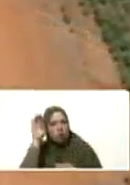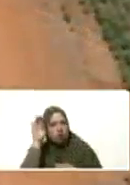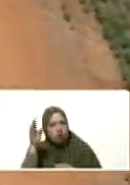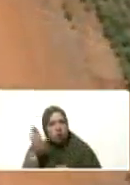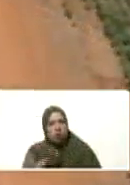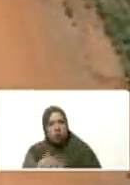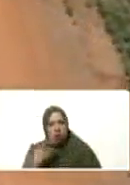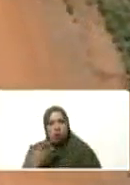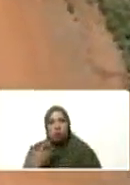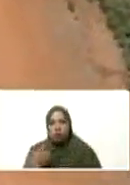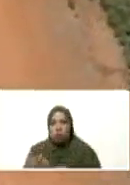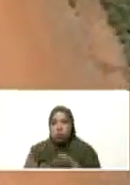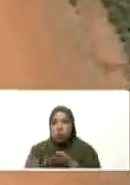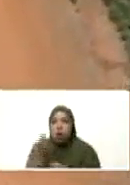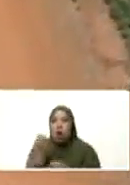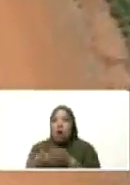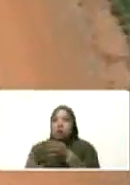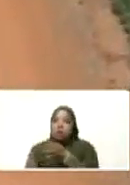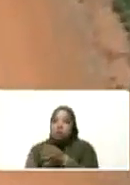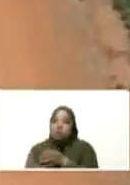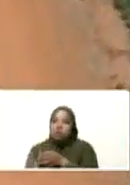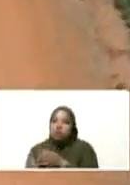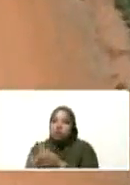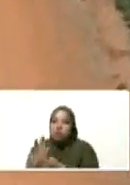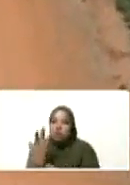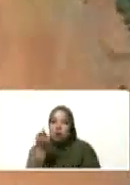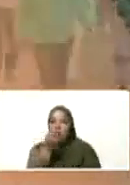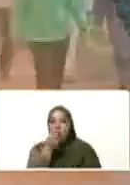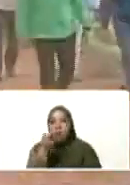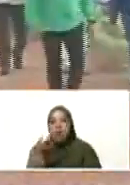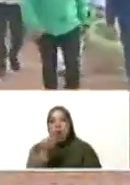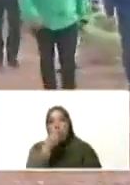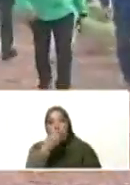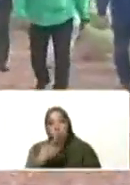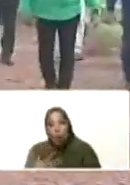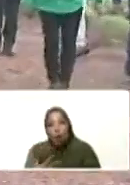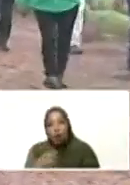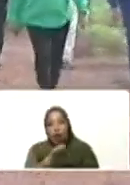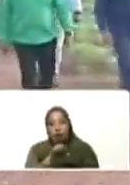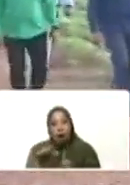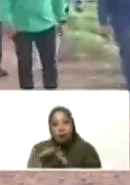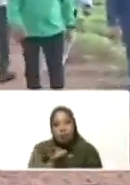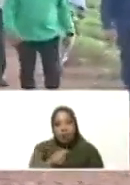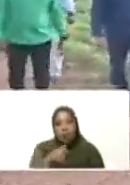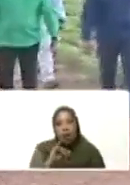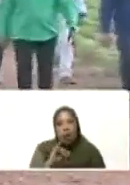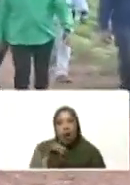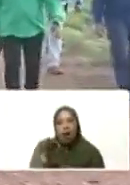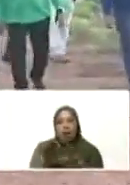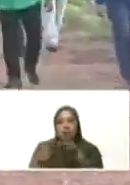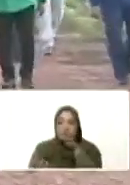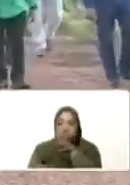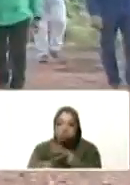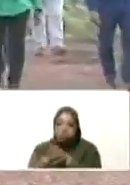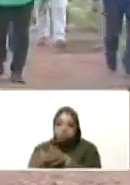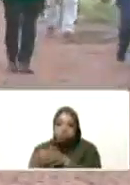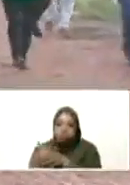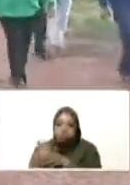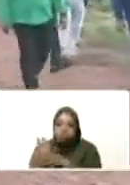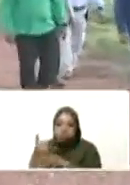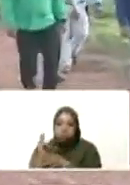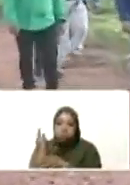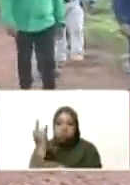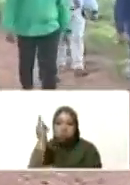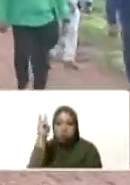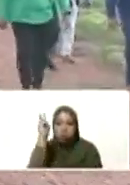entre las matas y ver la calidad de la plantación, ver la calidad del tratamiento